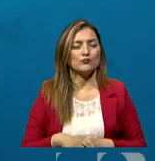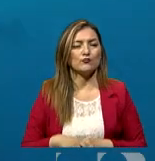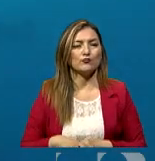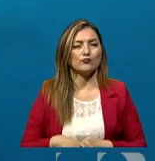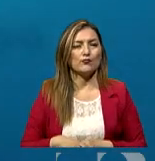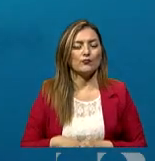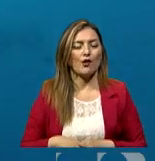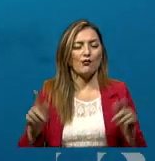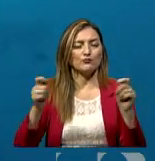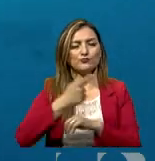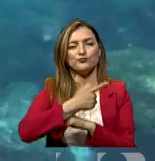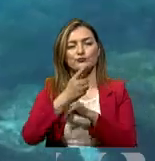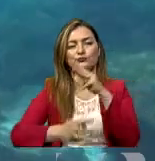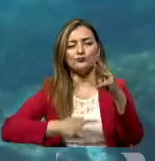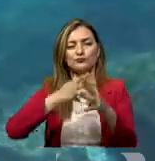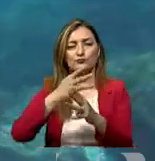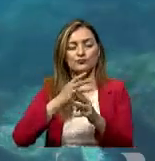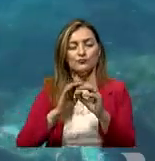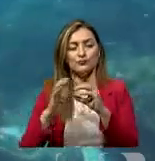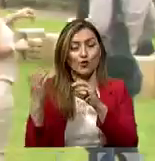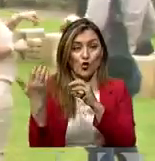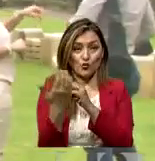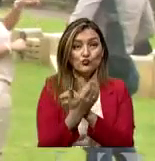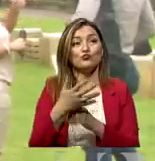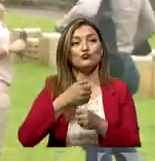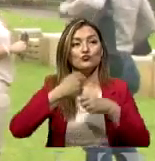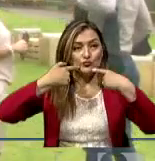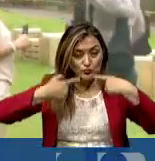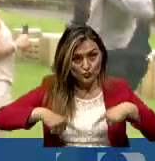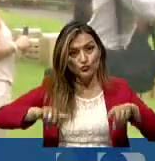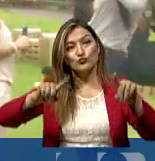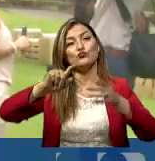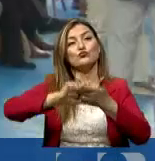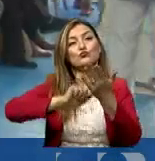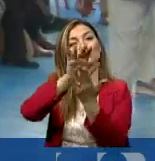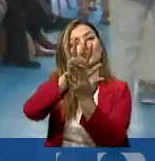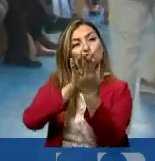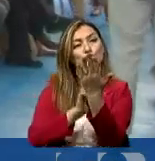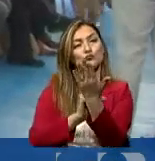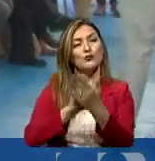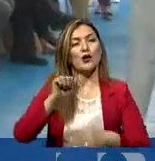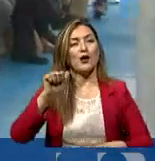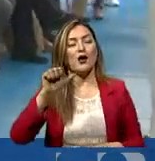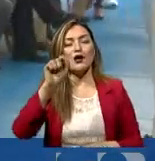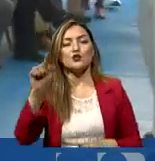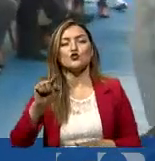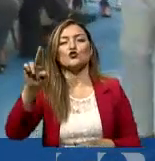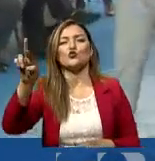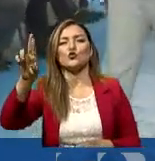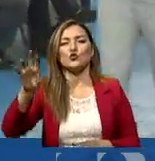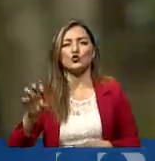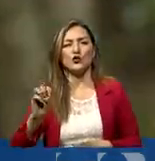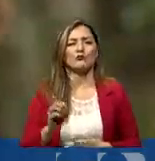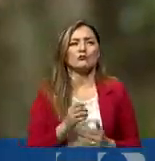En el marco de la celebración del Día Mundial de los Océanos, se realizó el lanzamiento y la firma del proyecto ASHURE, una iniciativa del